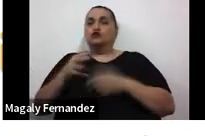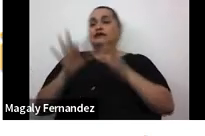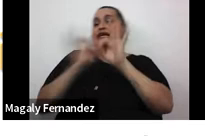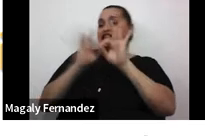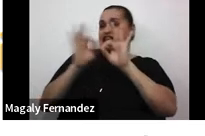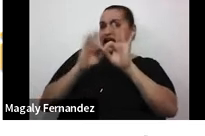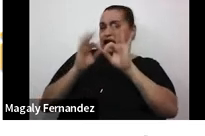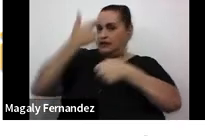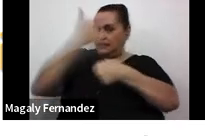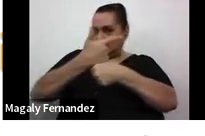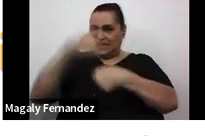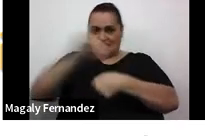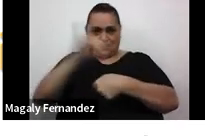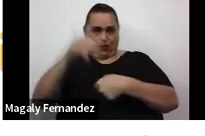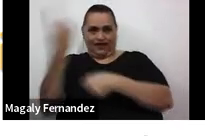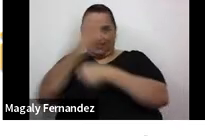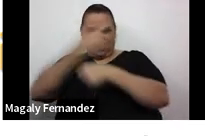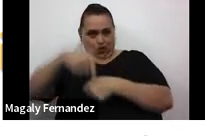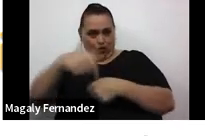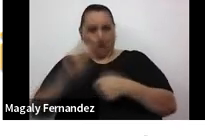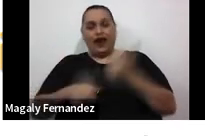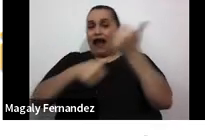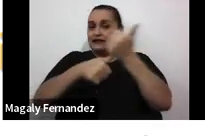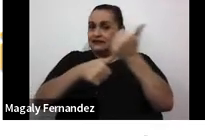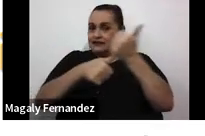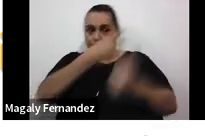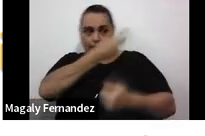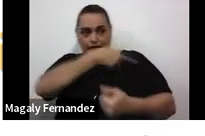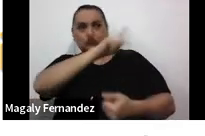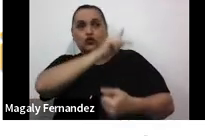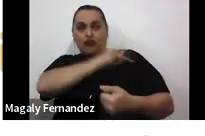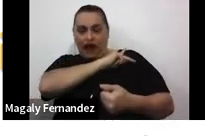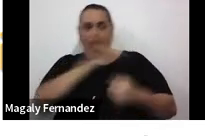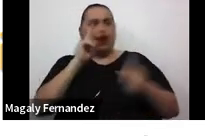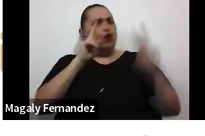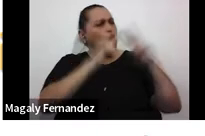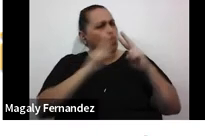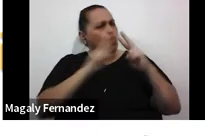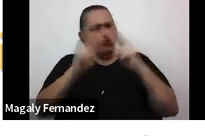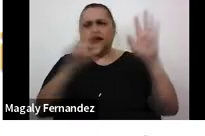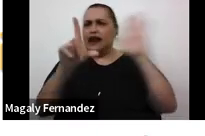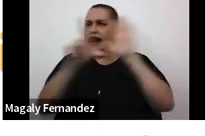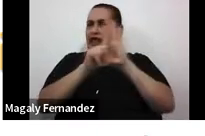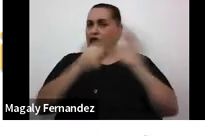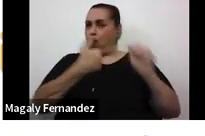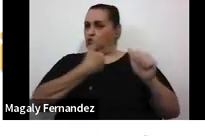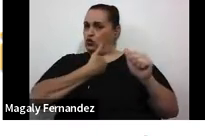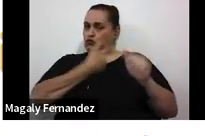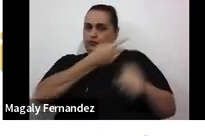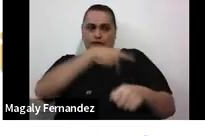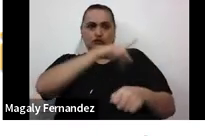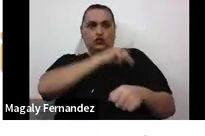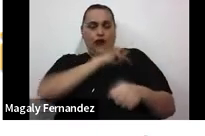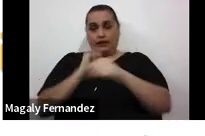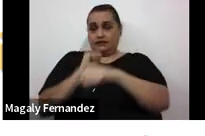de señas como tenemos hoy los asistentes personales conocerla la ley de autonomía que establece